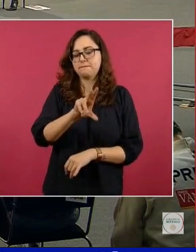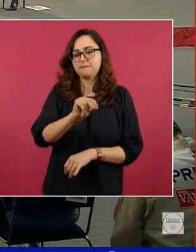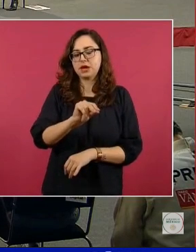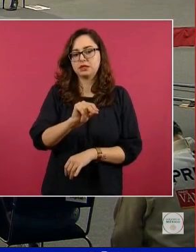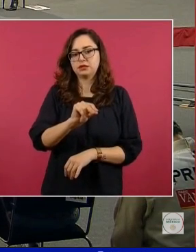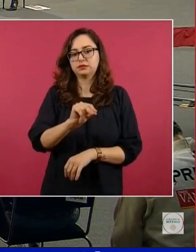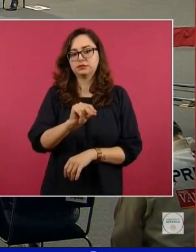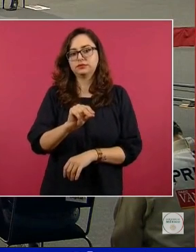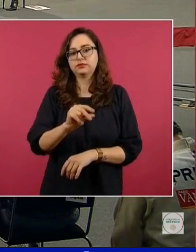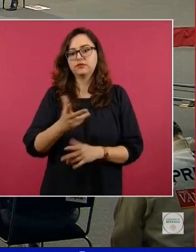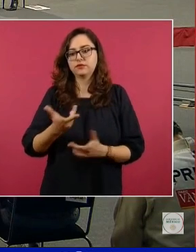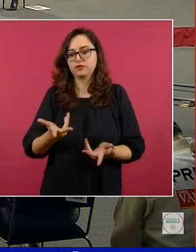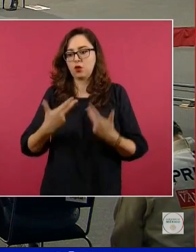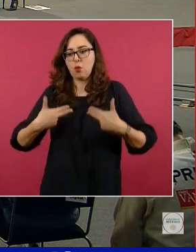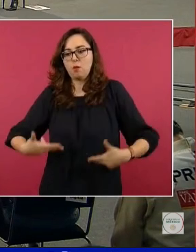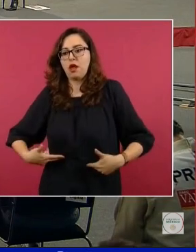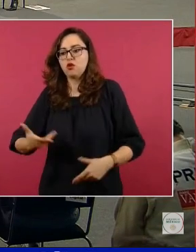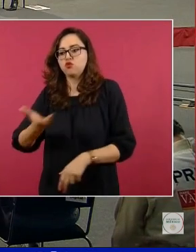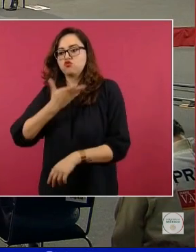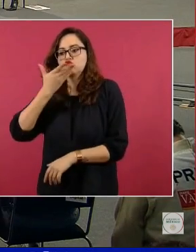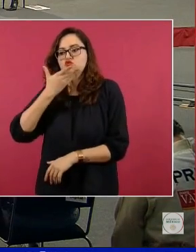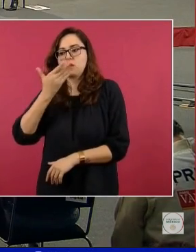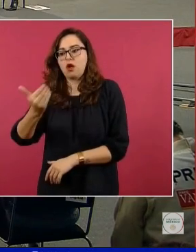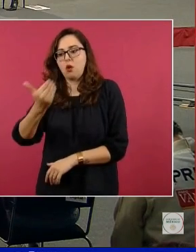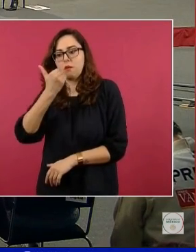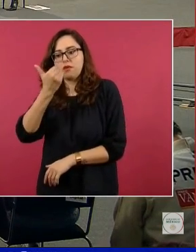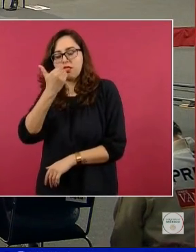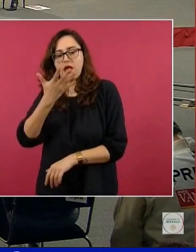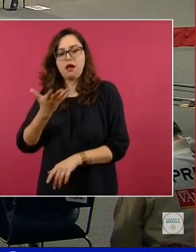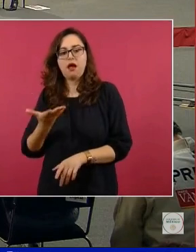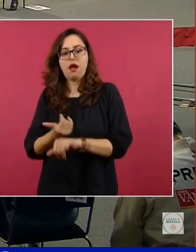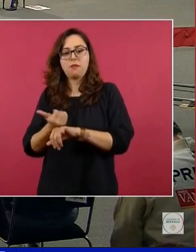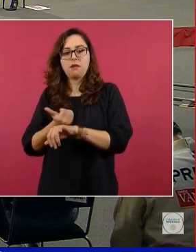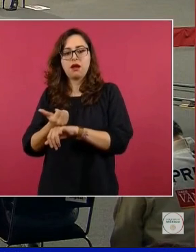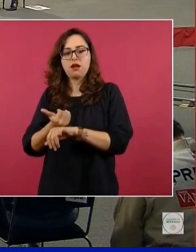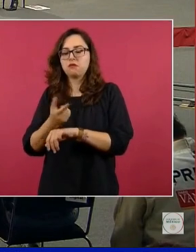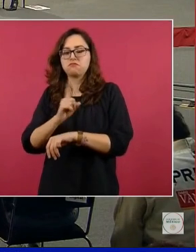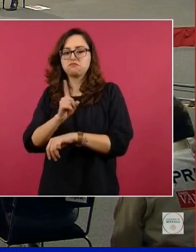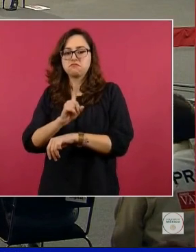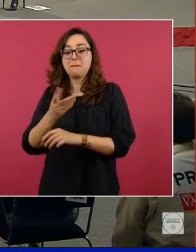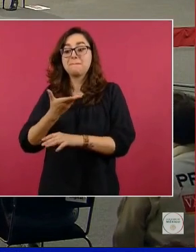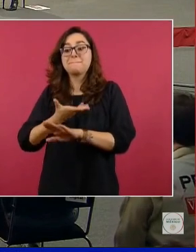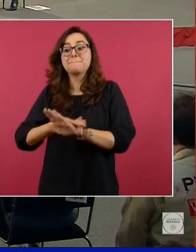el consumo humano tiene que ver con el maíz blanco.